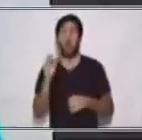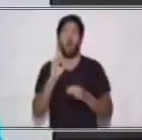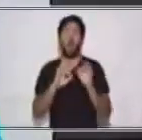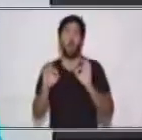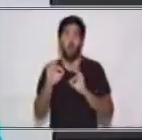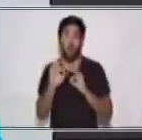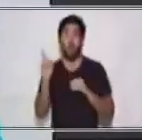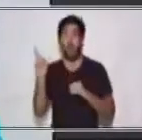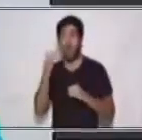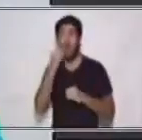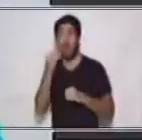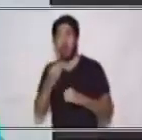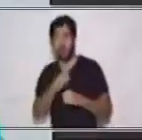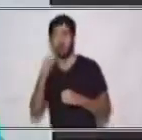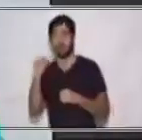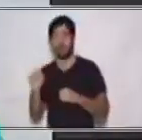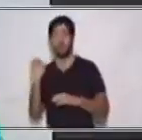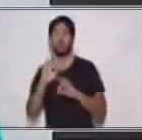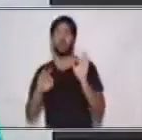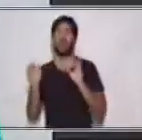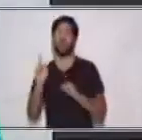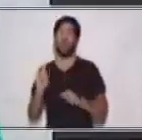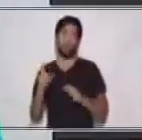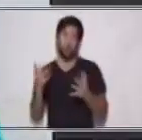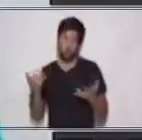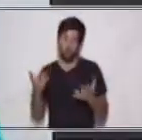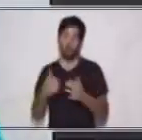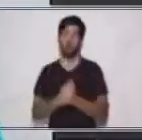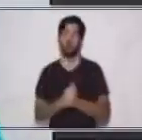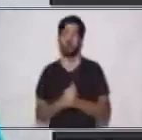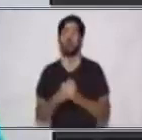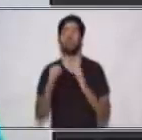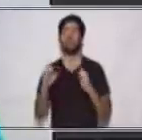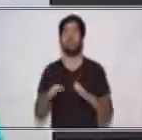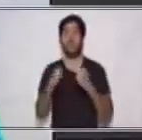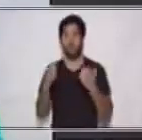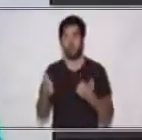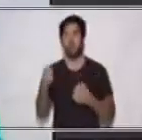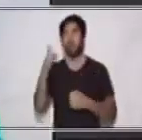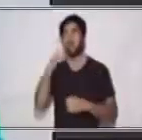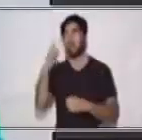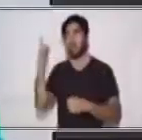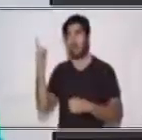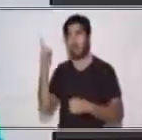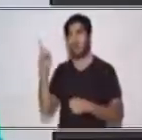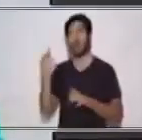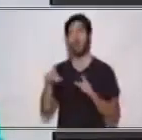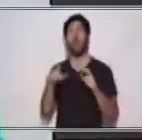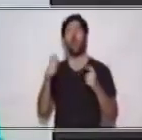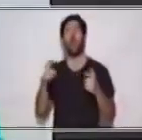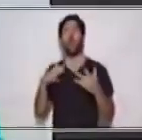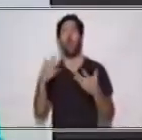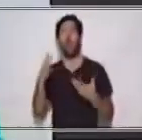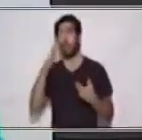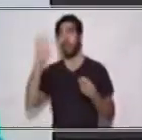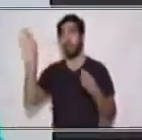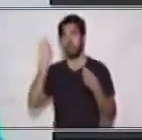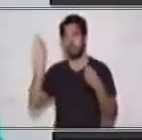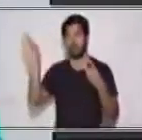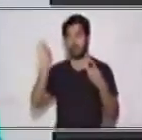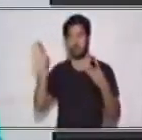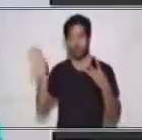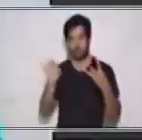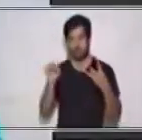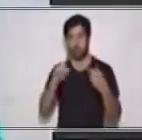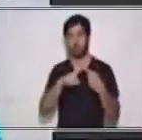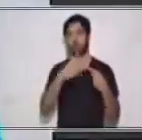realmente no soporta esa temperatura. Entonces acá tenemos cómo identificar hechos y opiniones.